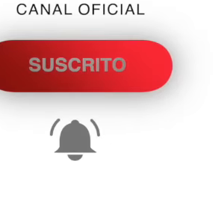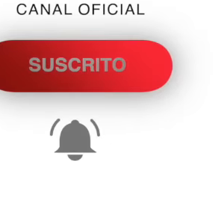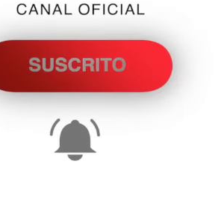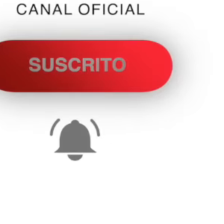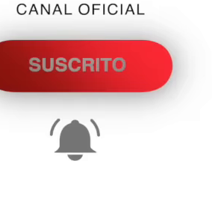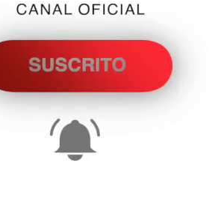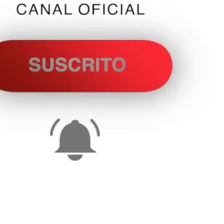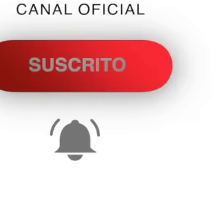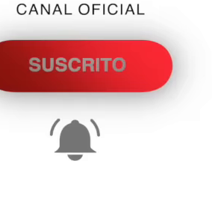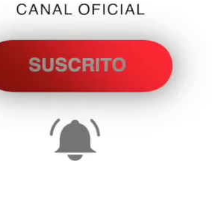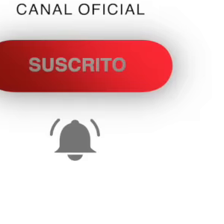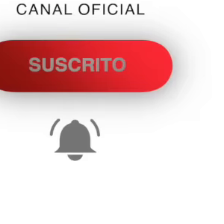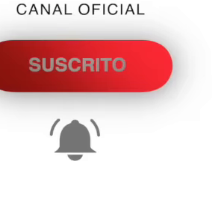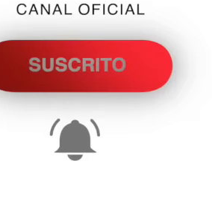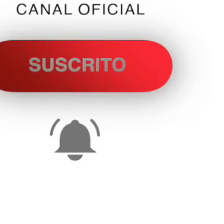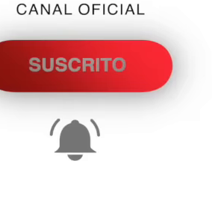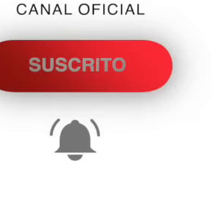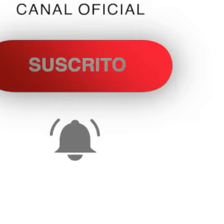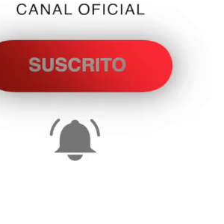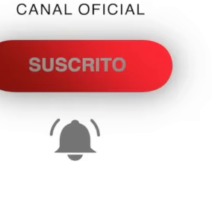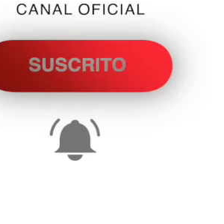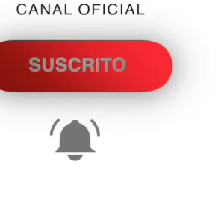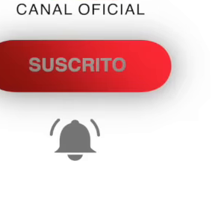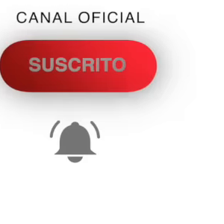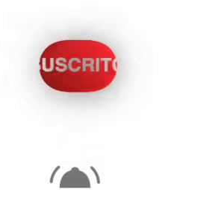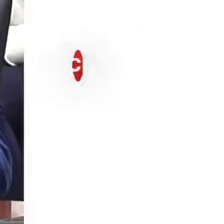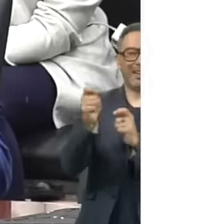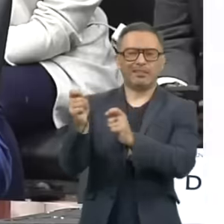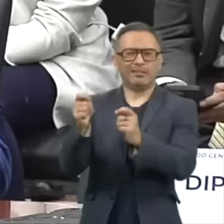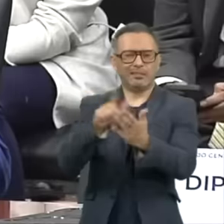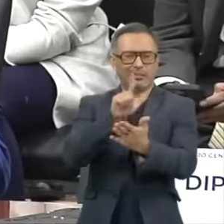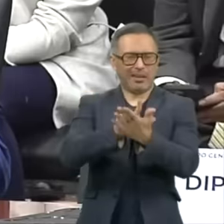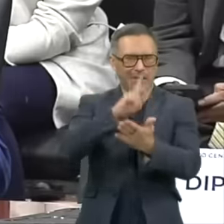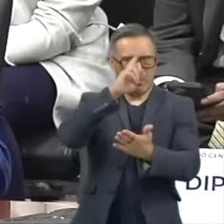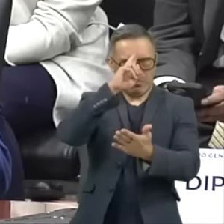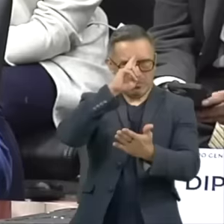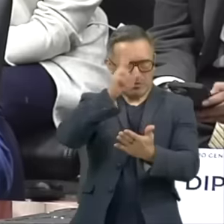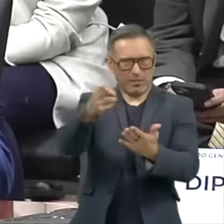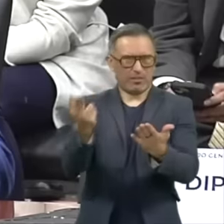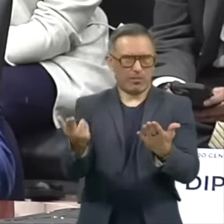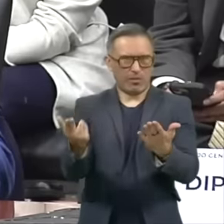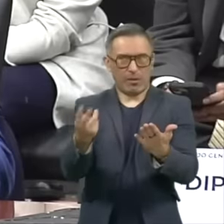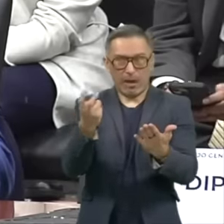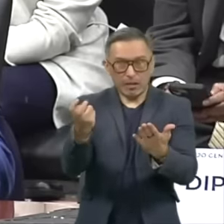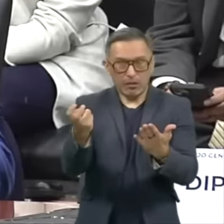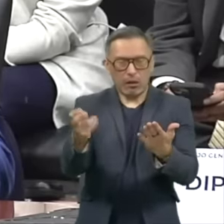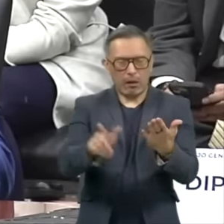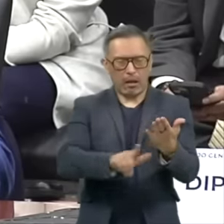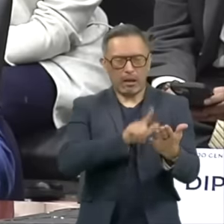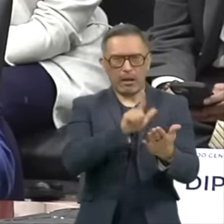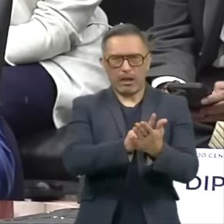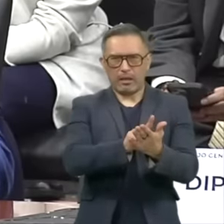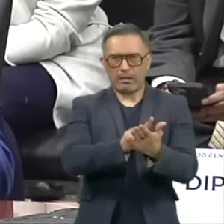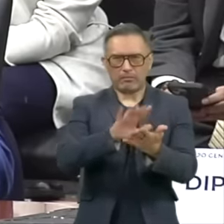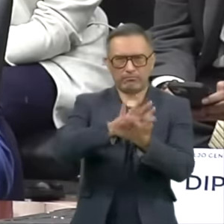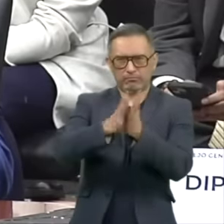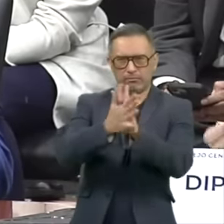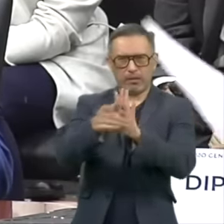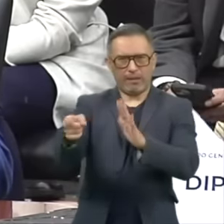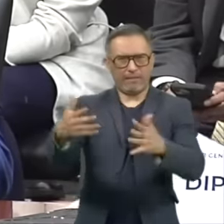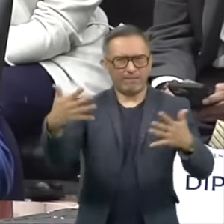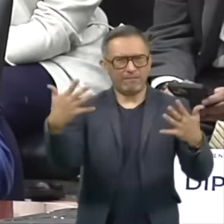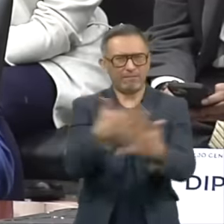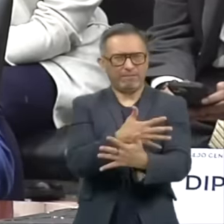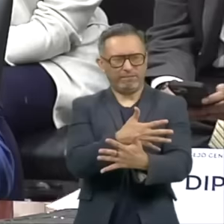forma ilegal y con ello llevar a cabo un fraude a la ley. Imagínense ustedes